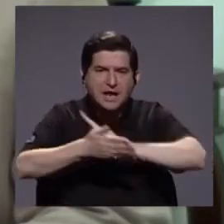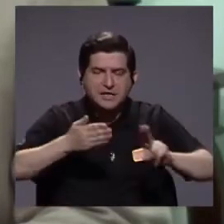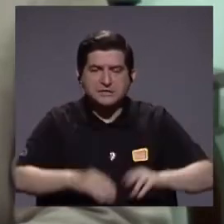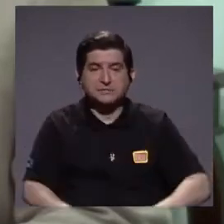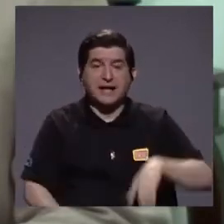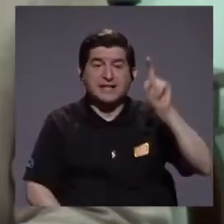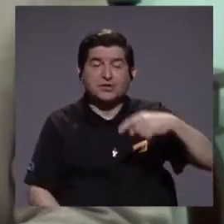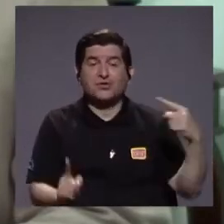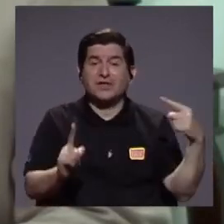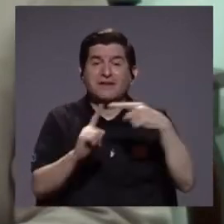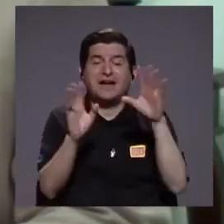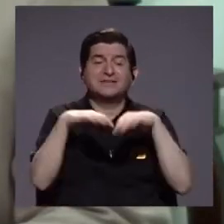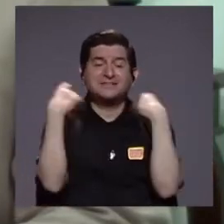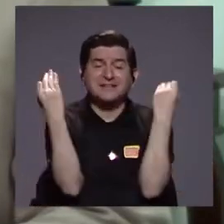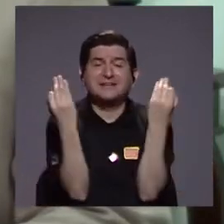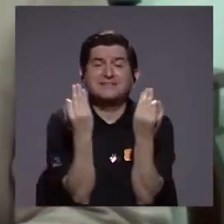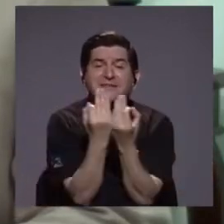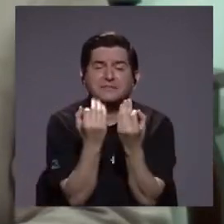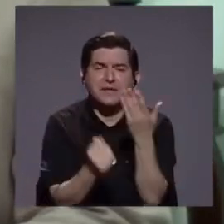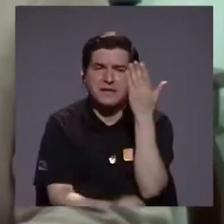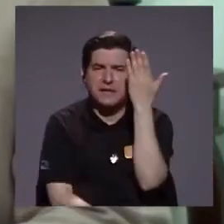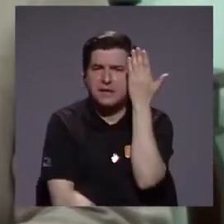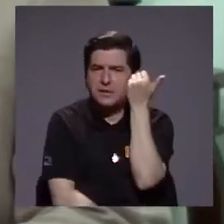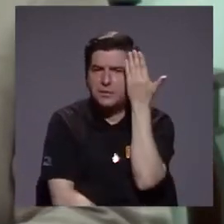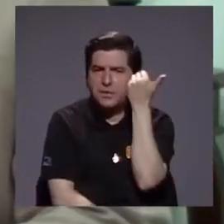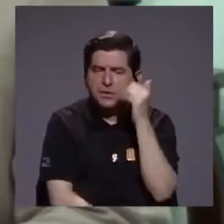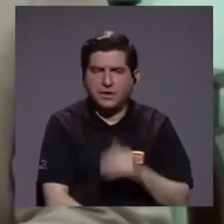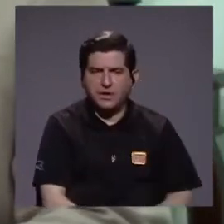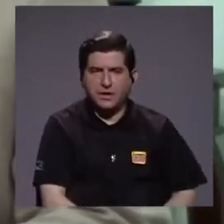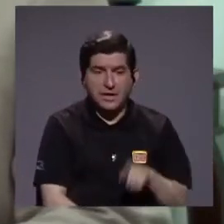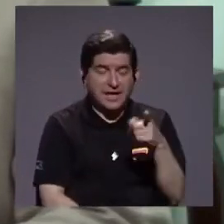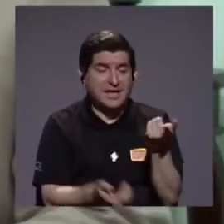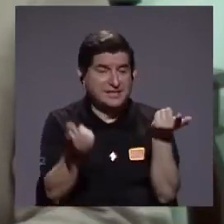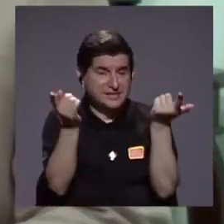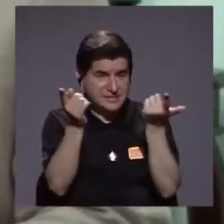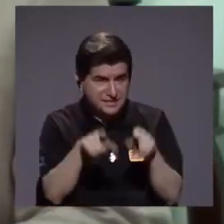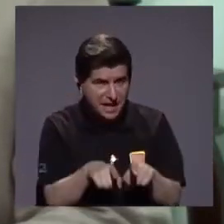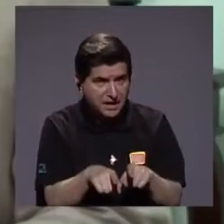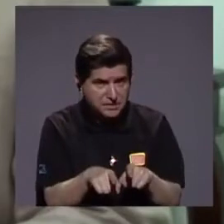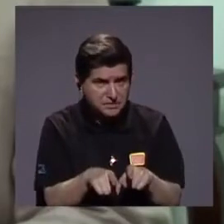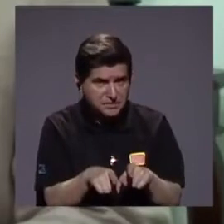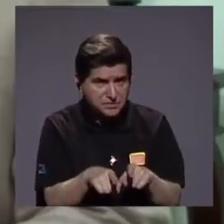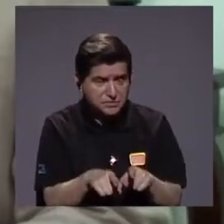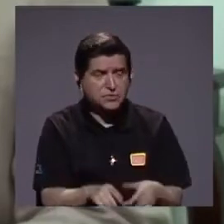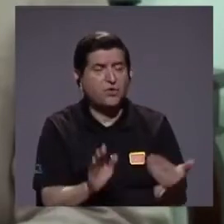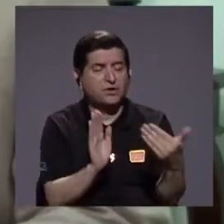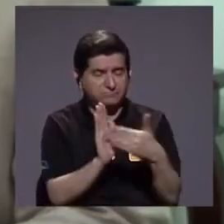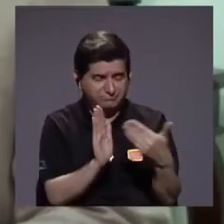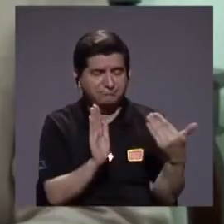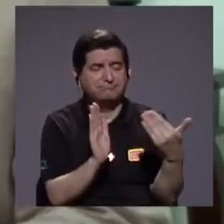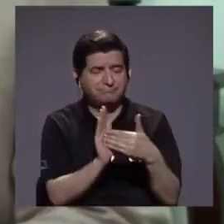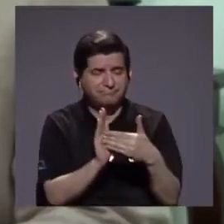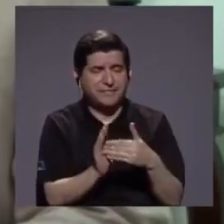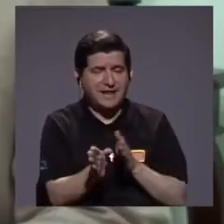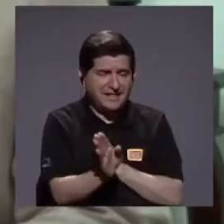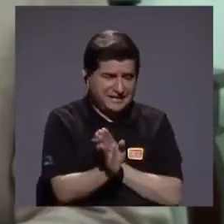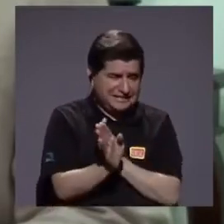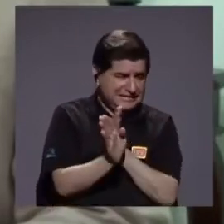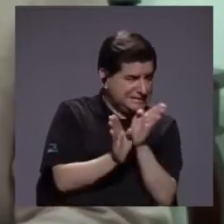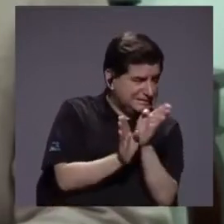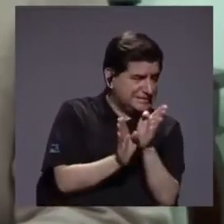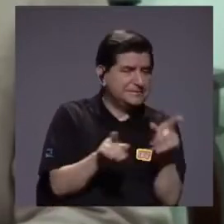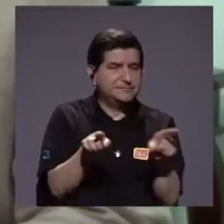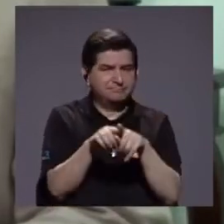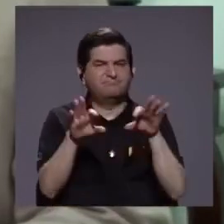llegar hasta la familia. ¿Por qué? Porque esto es un caso que va a afectar indirectamente a